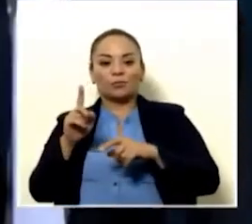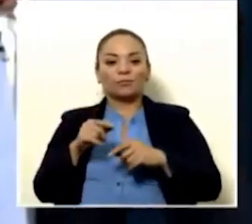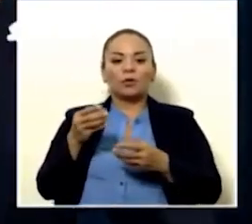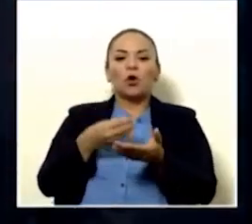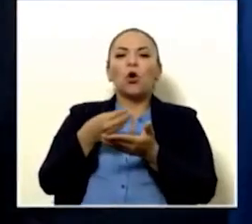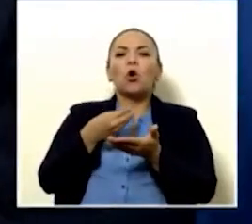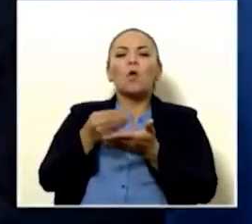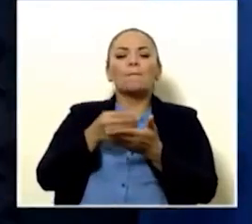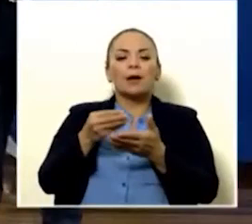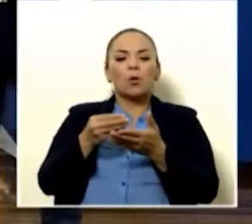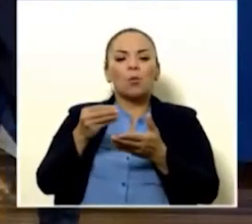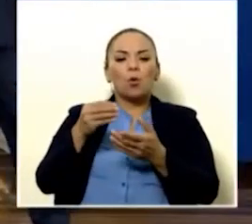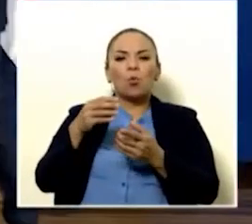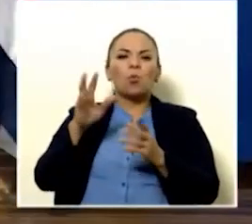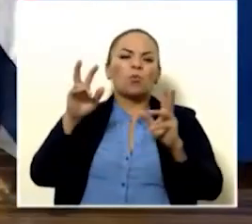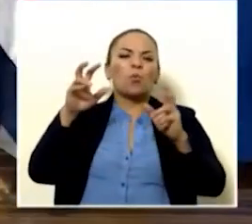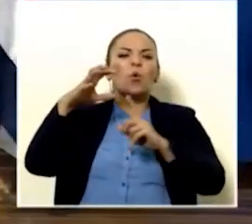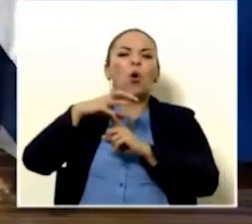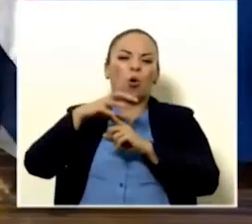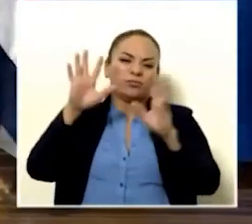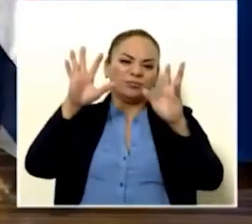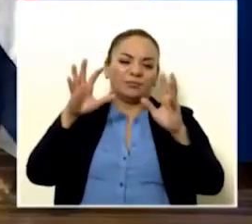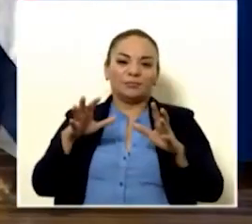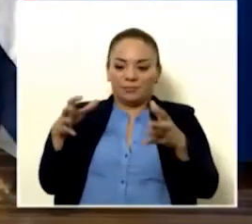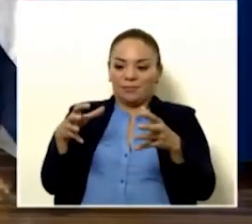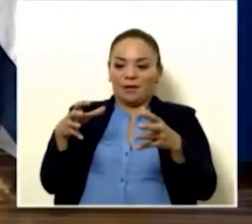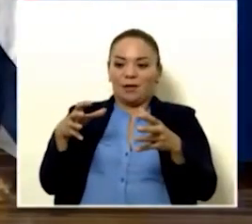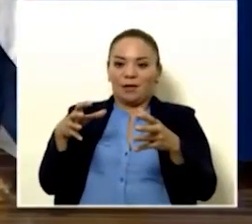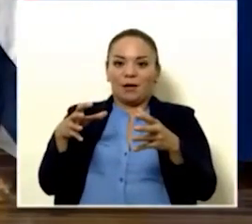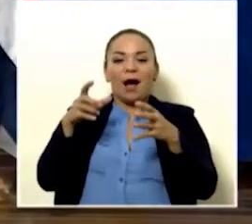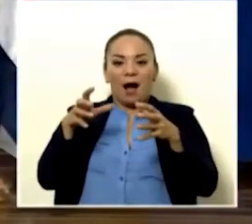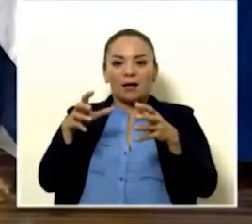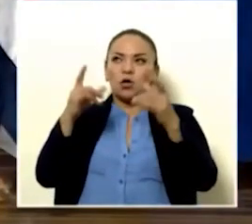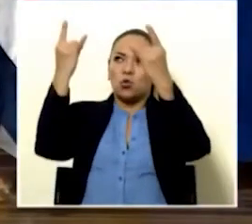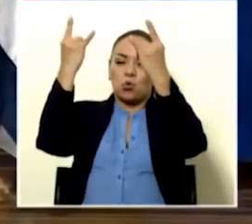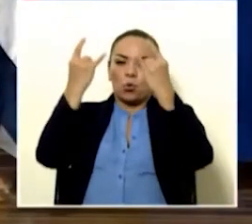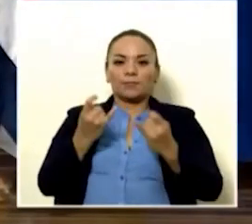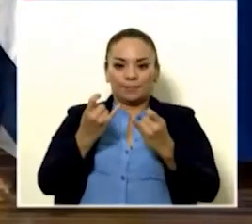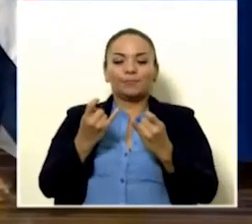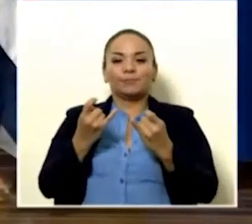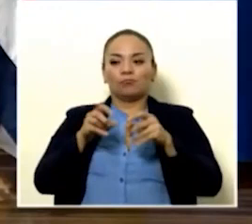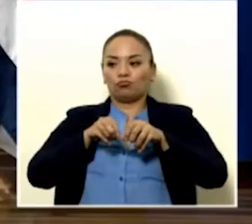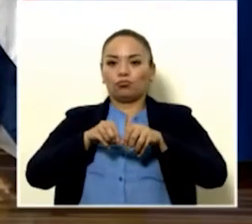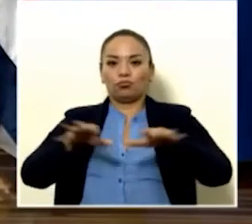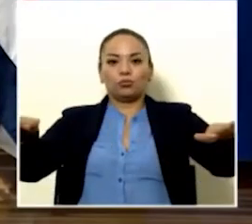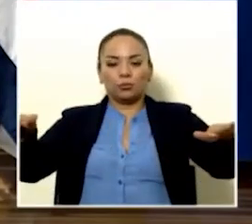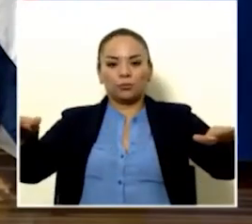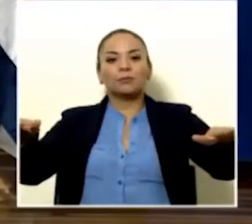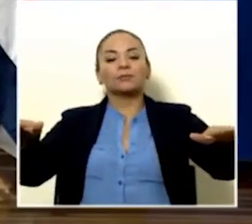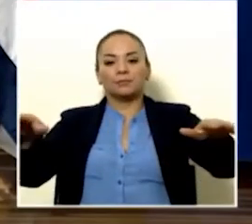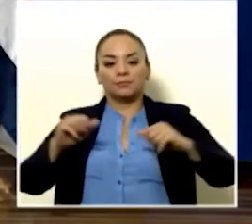hongo de este tamaño, y ese hongo recibe los satélites y de ahí a una transmisión y van